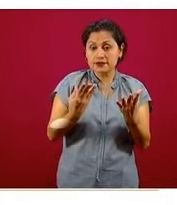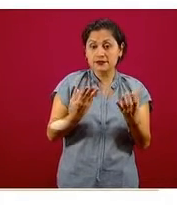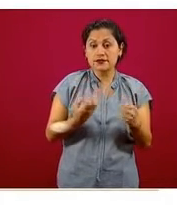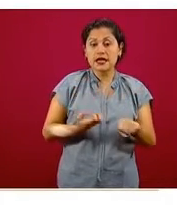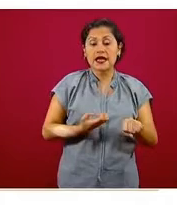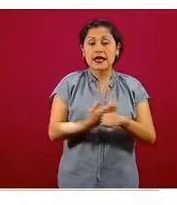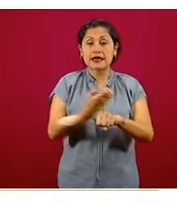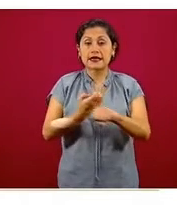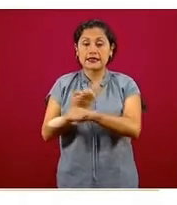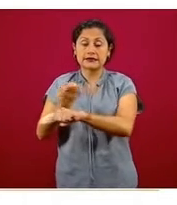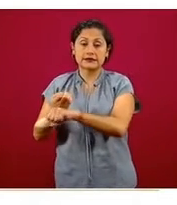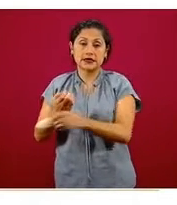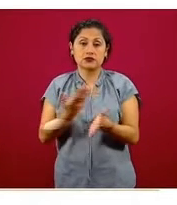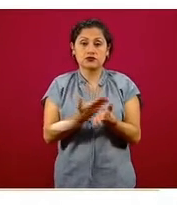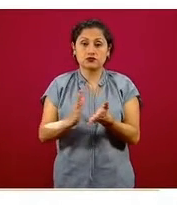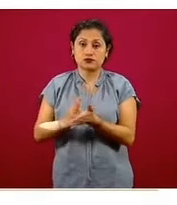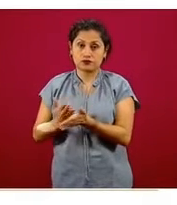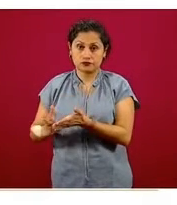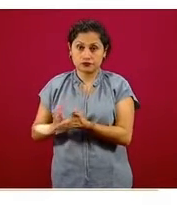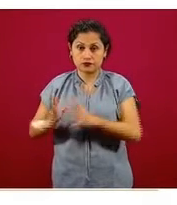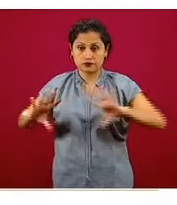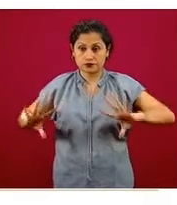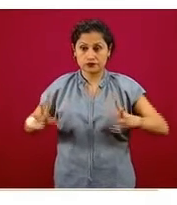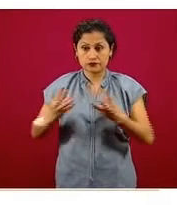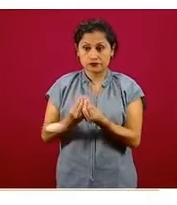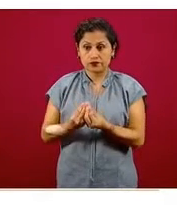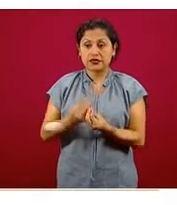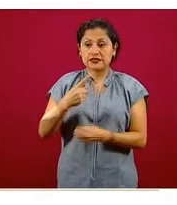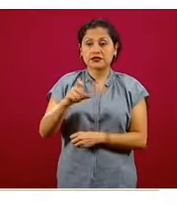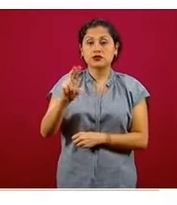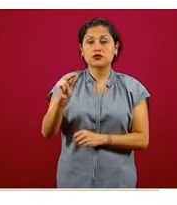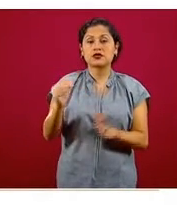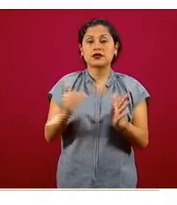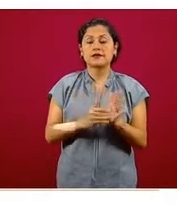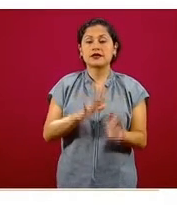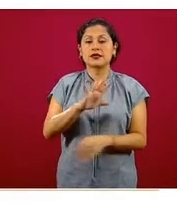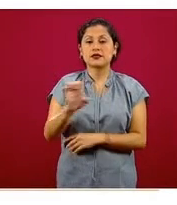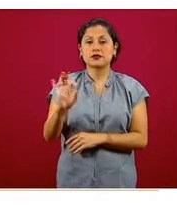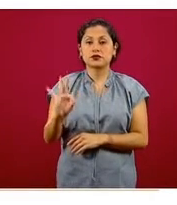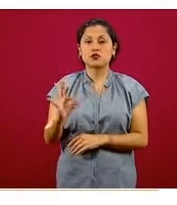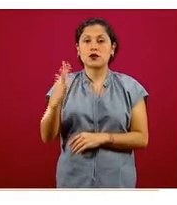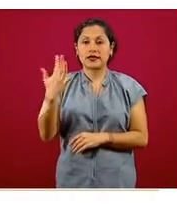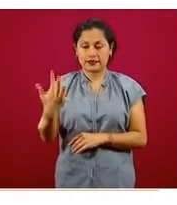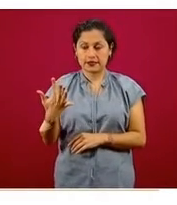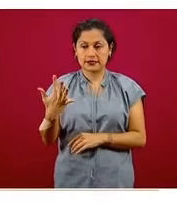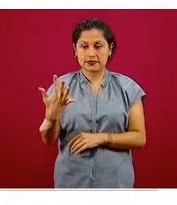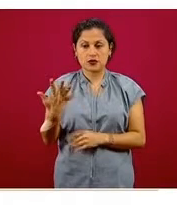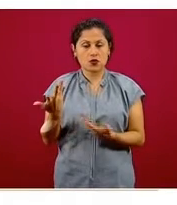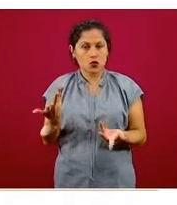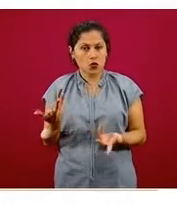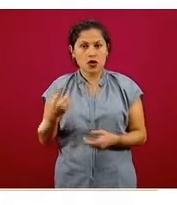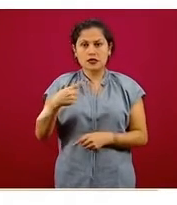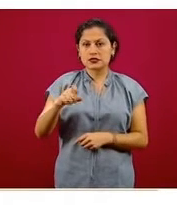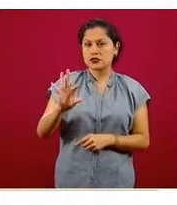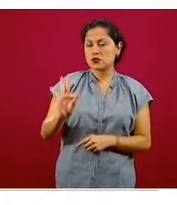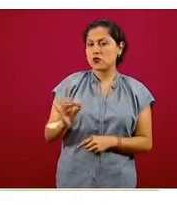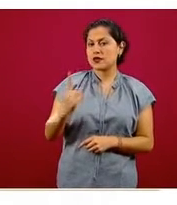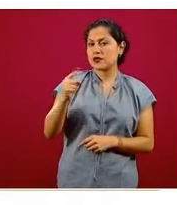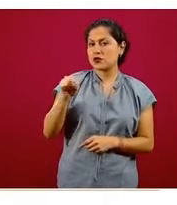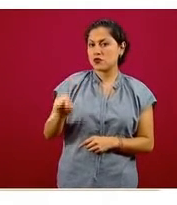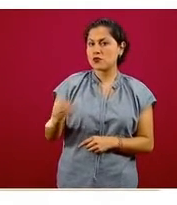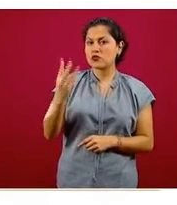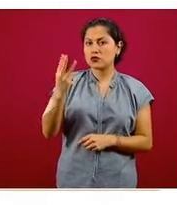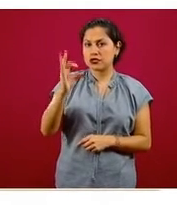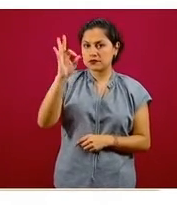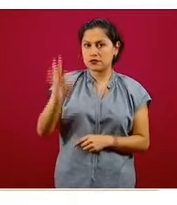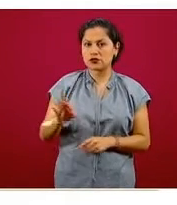180.545 que además nos dan una tasa de incidencia por cada 100.000 habitantes de 141.3. Esta hemos